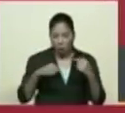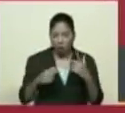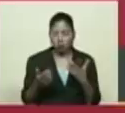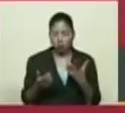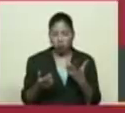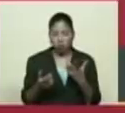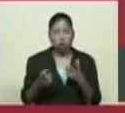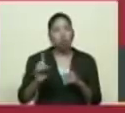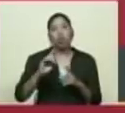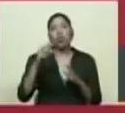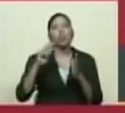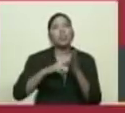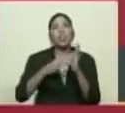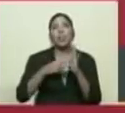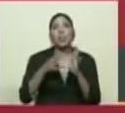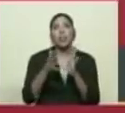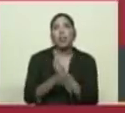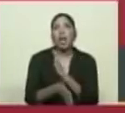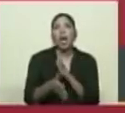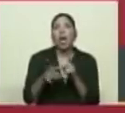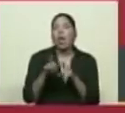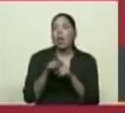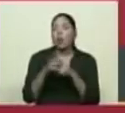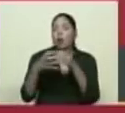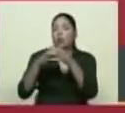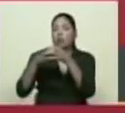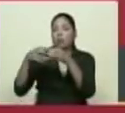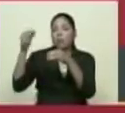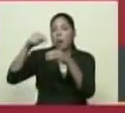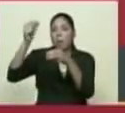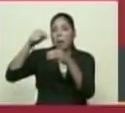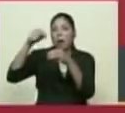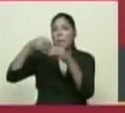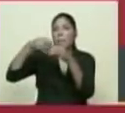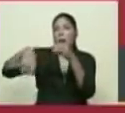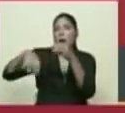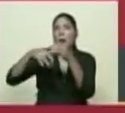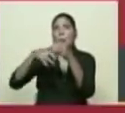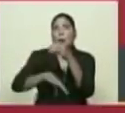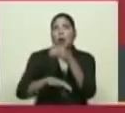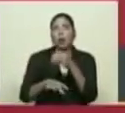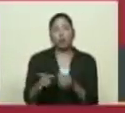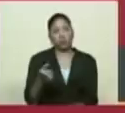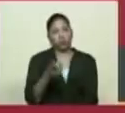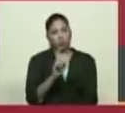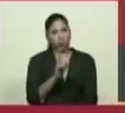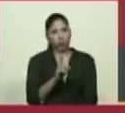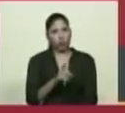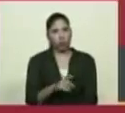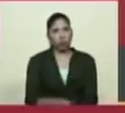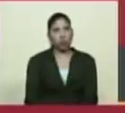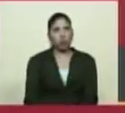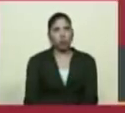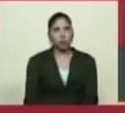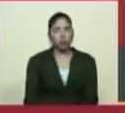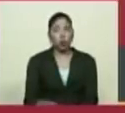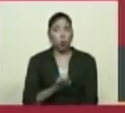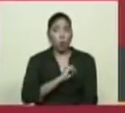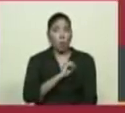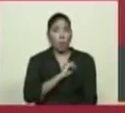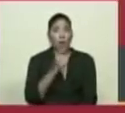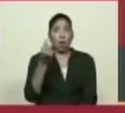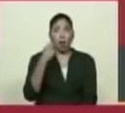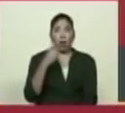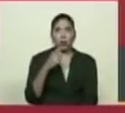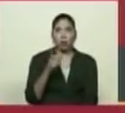fuerzas. Algunos compañeros reivindican, no le tengas miedo a la crítica, a la autocrítica, es que nadie le